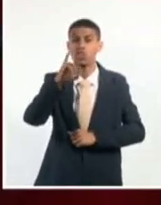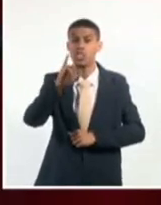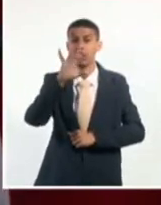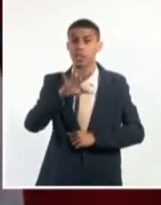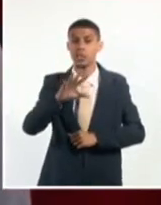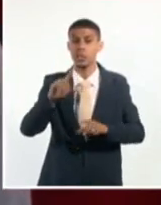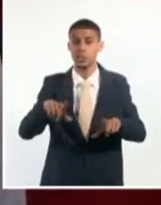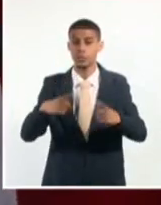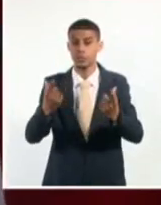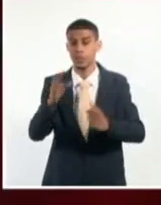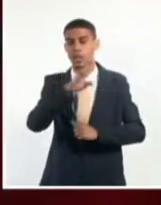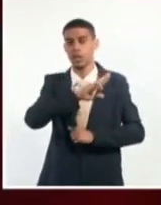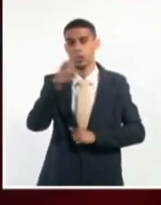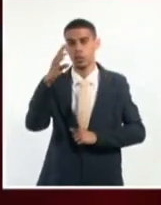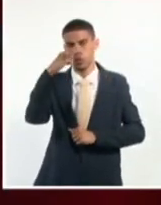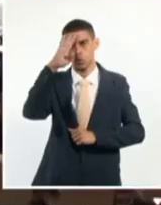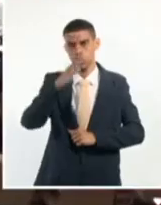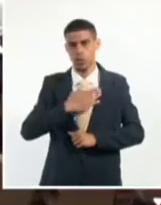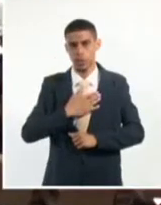la Revolución Cubana.